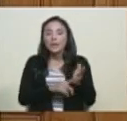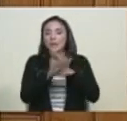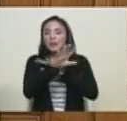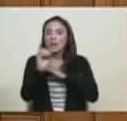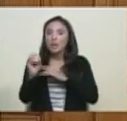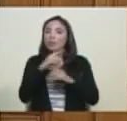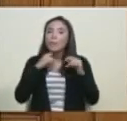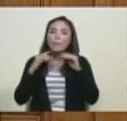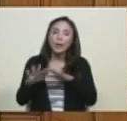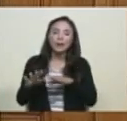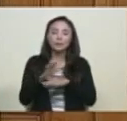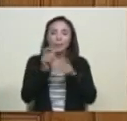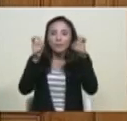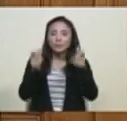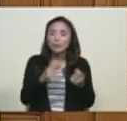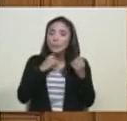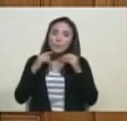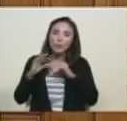en su historial.